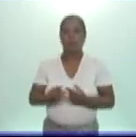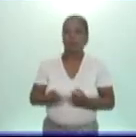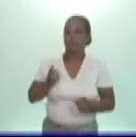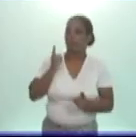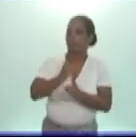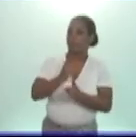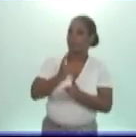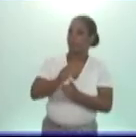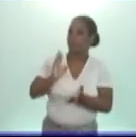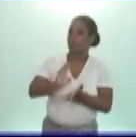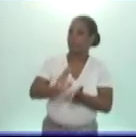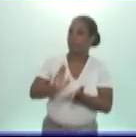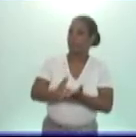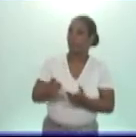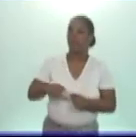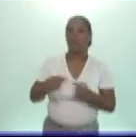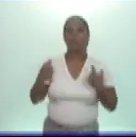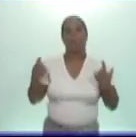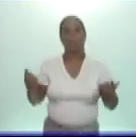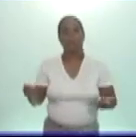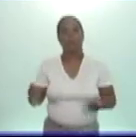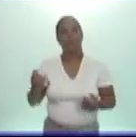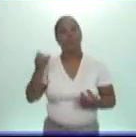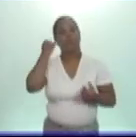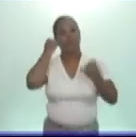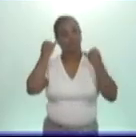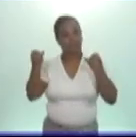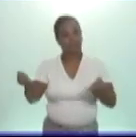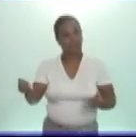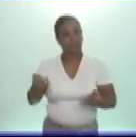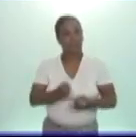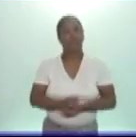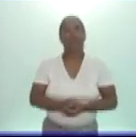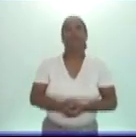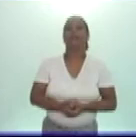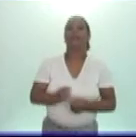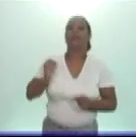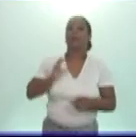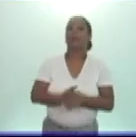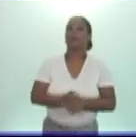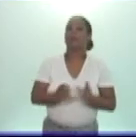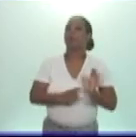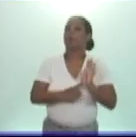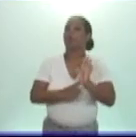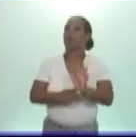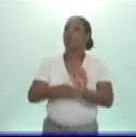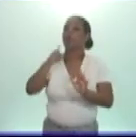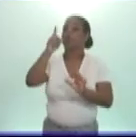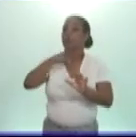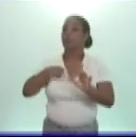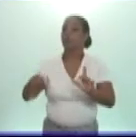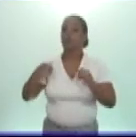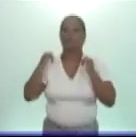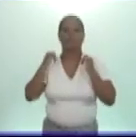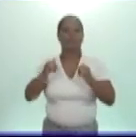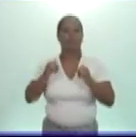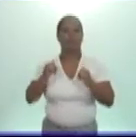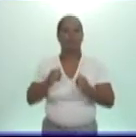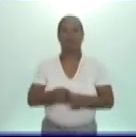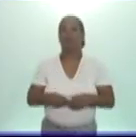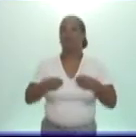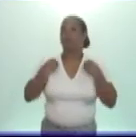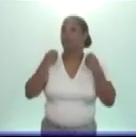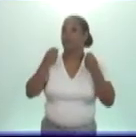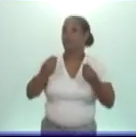muchos de este tipo, pero que es interesante que a partir de una representación gráfica, de una información que me está